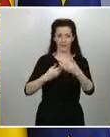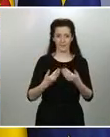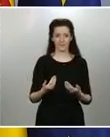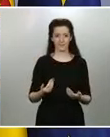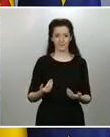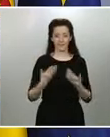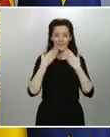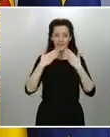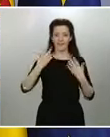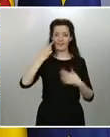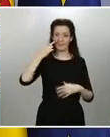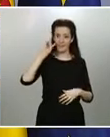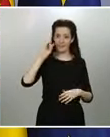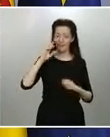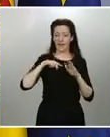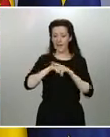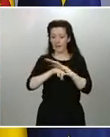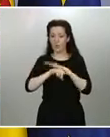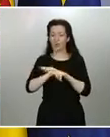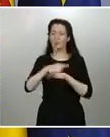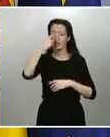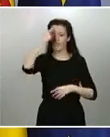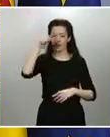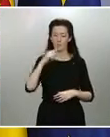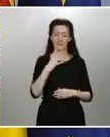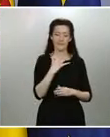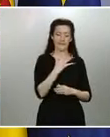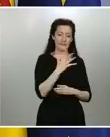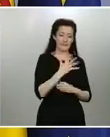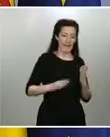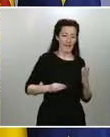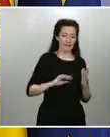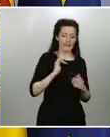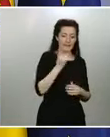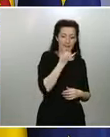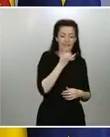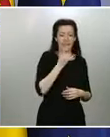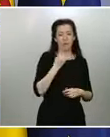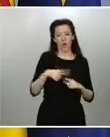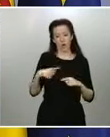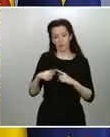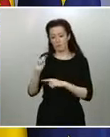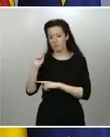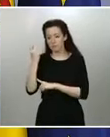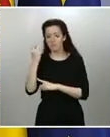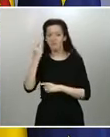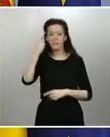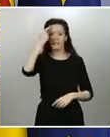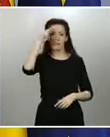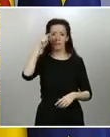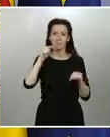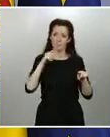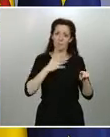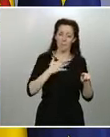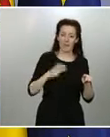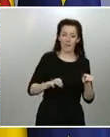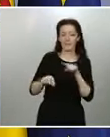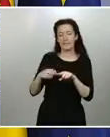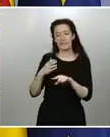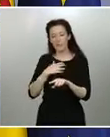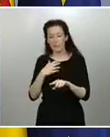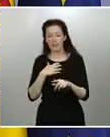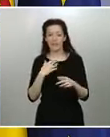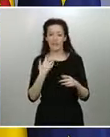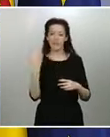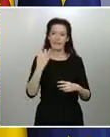que ha fallado que no ha fallado sabemos lo que se puede donde hay que insistir donde se ha errado no podemos